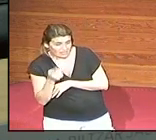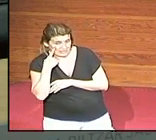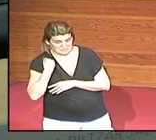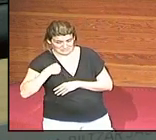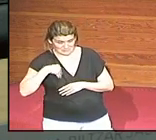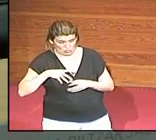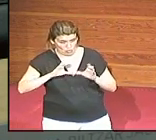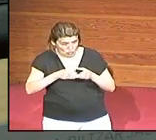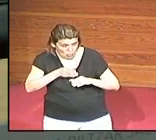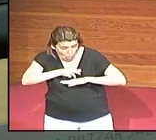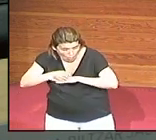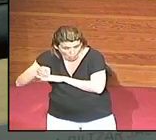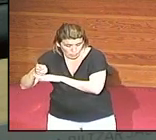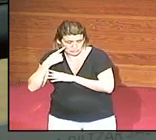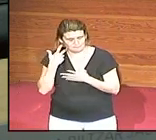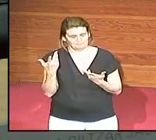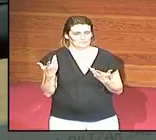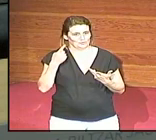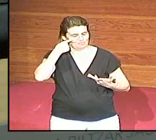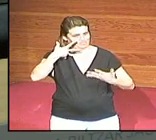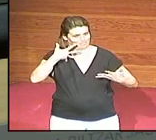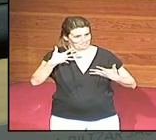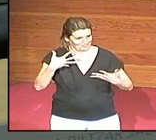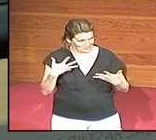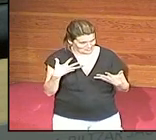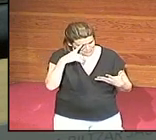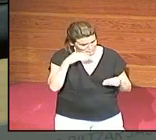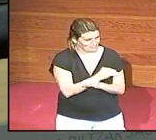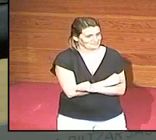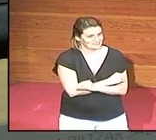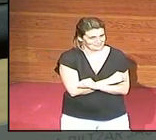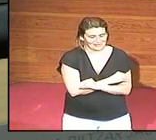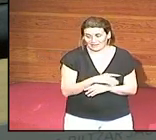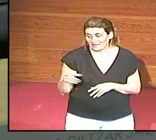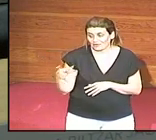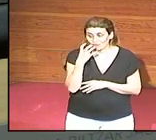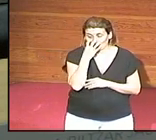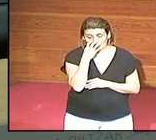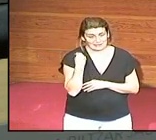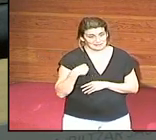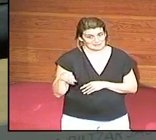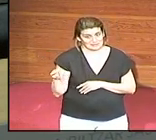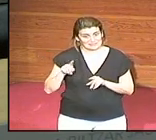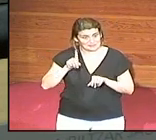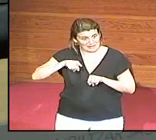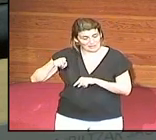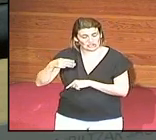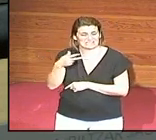choca un poco, ¿no? Igual es que no hay tanto nazi. Esa furgoneta es de unos milicianos